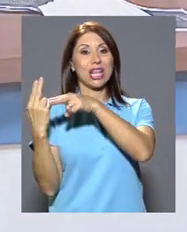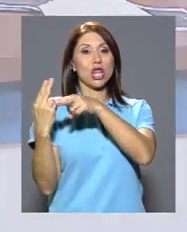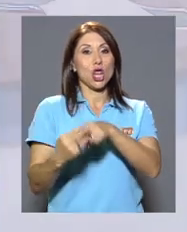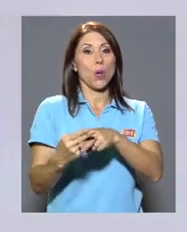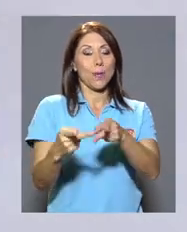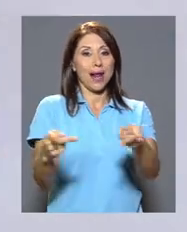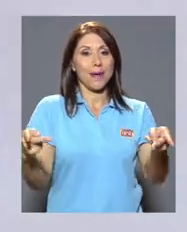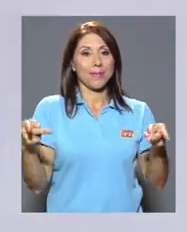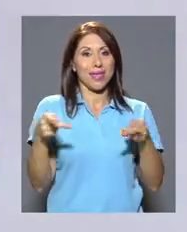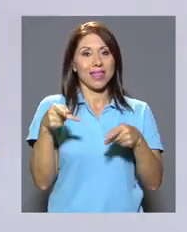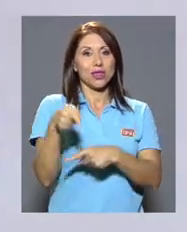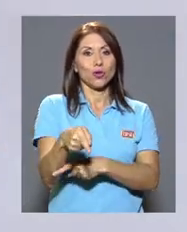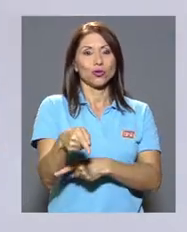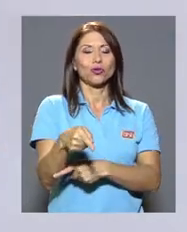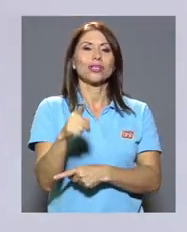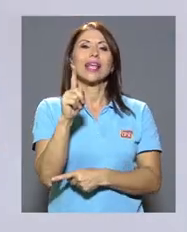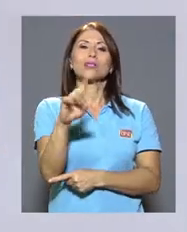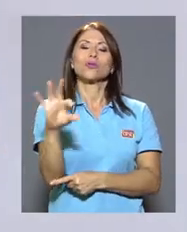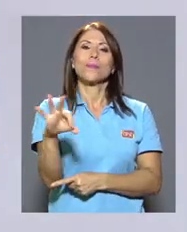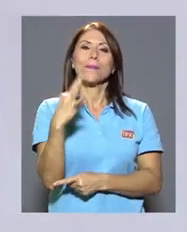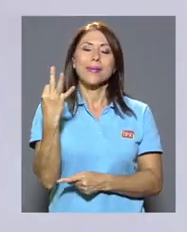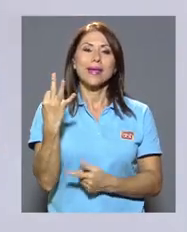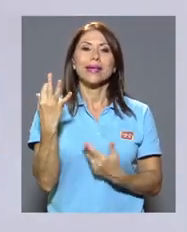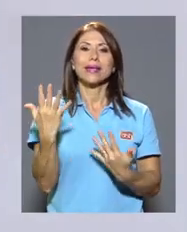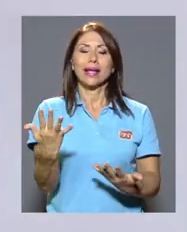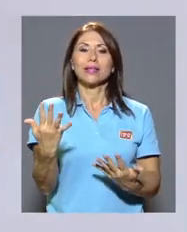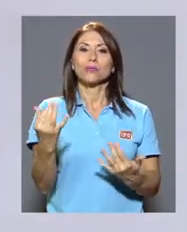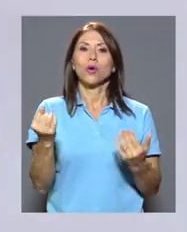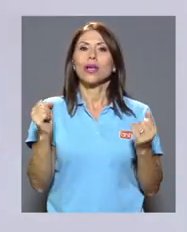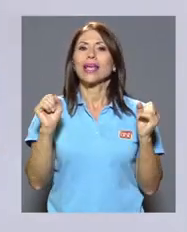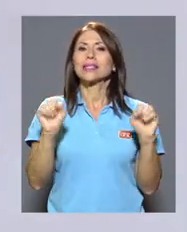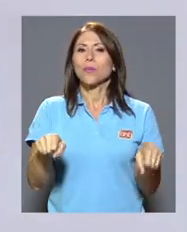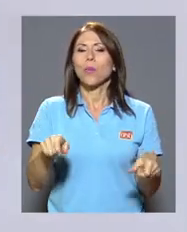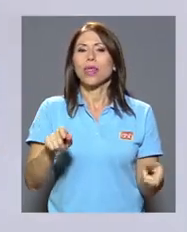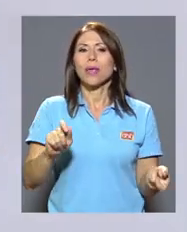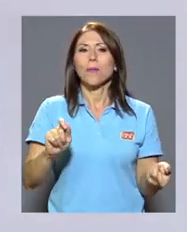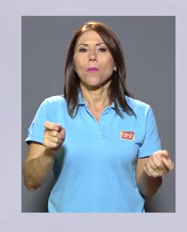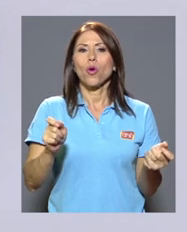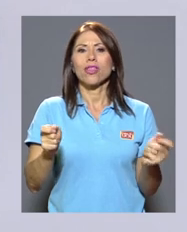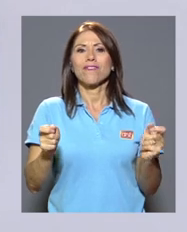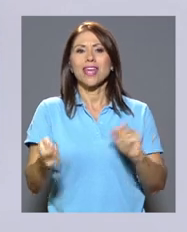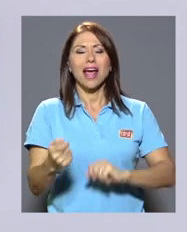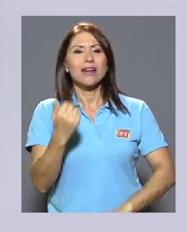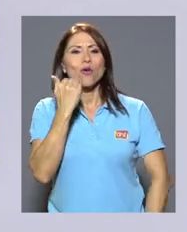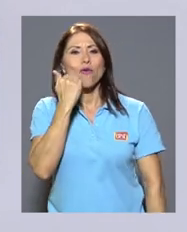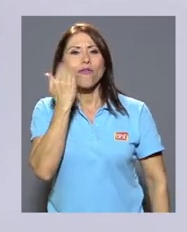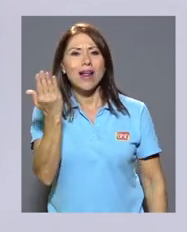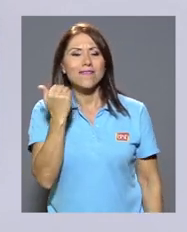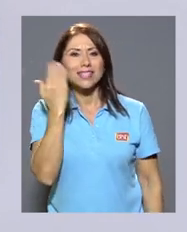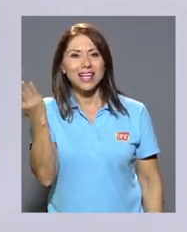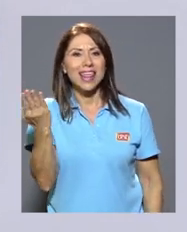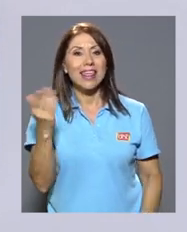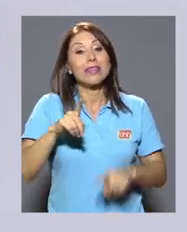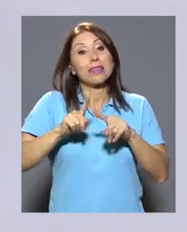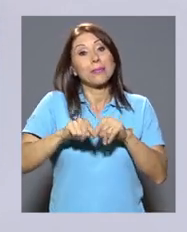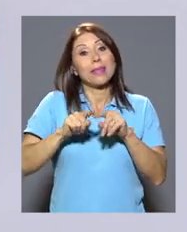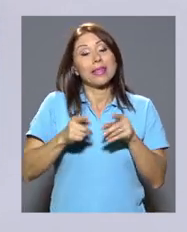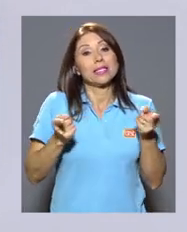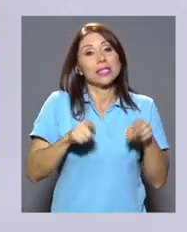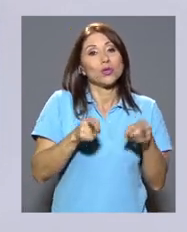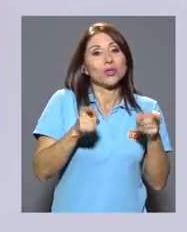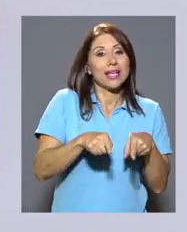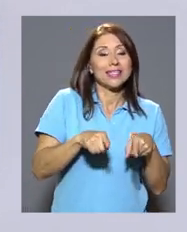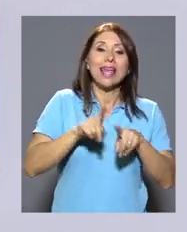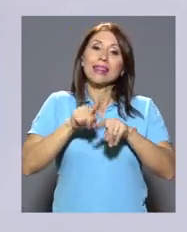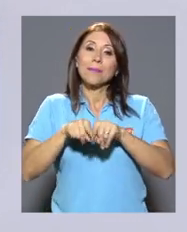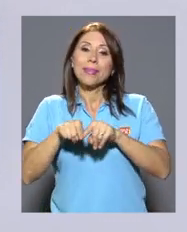es un mecanismo que se puede modificar con gran facilidad según las circunstancias según la situación